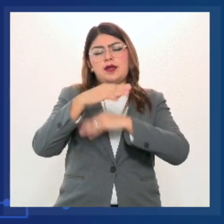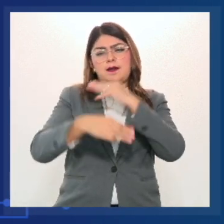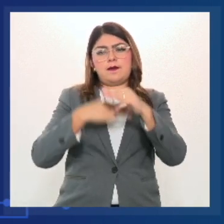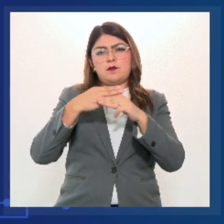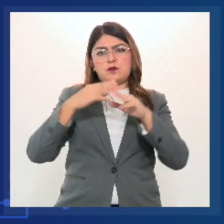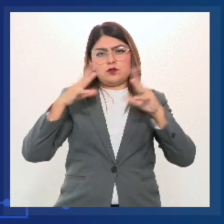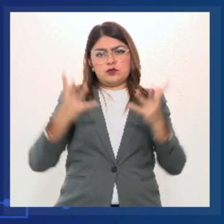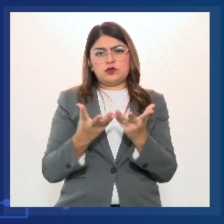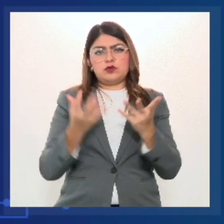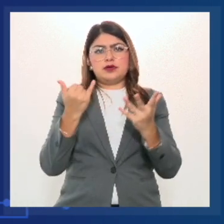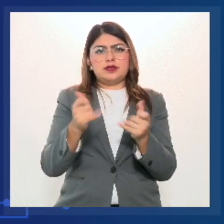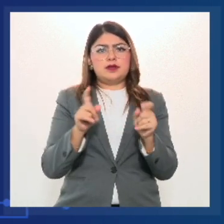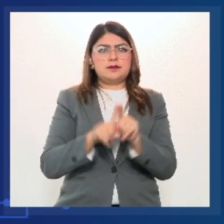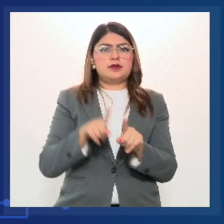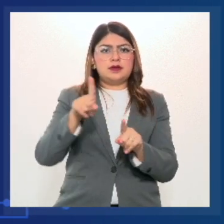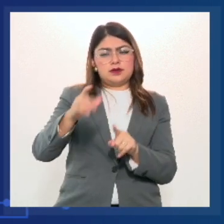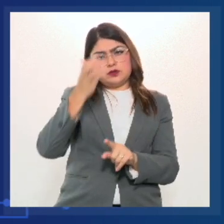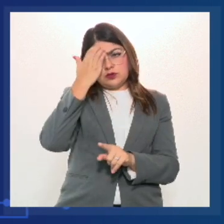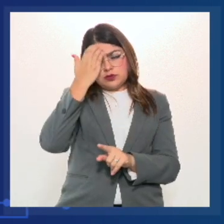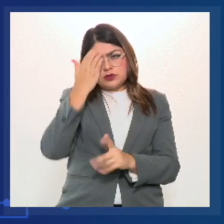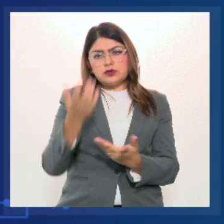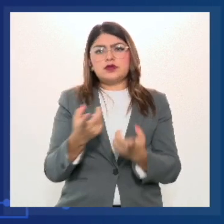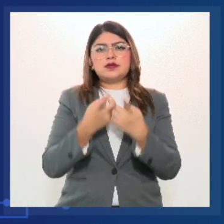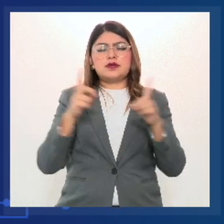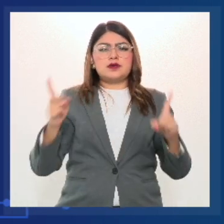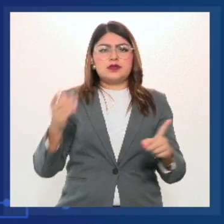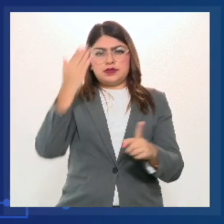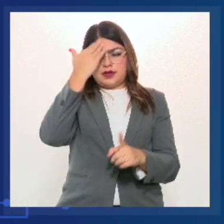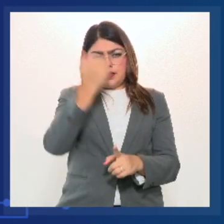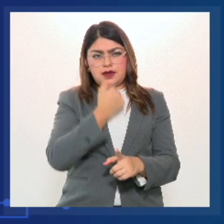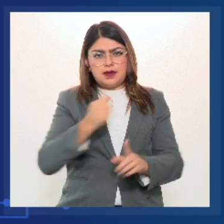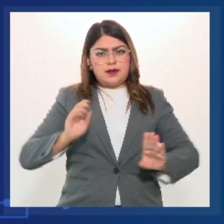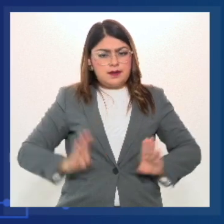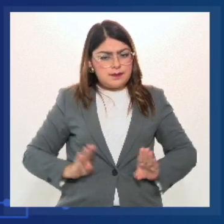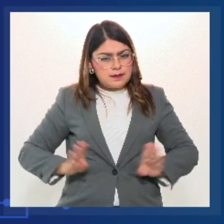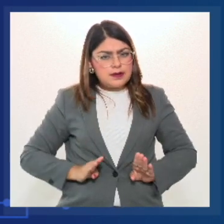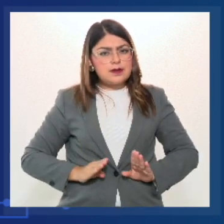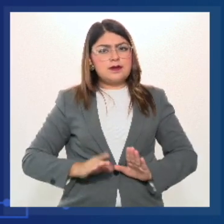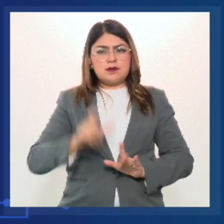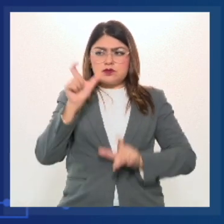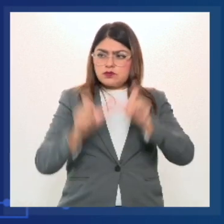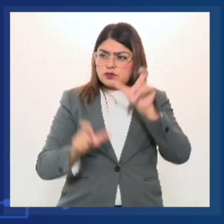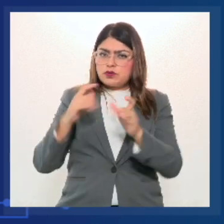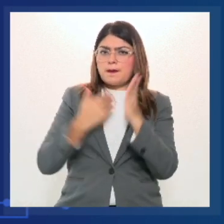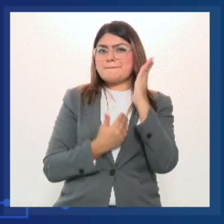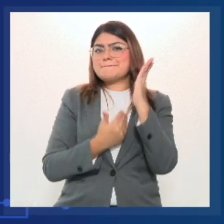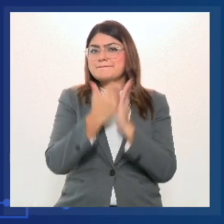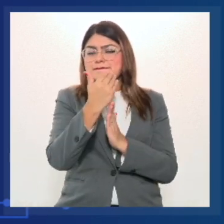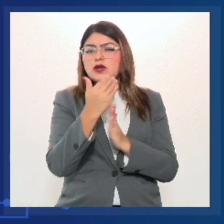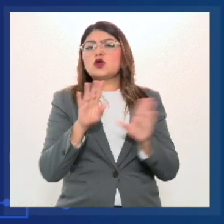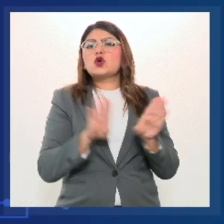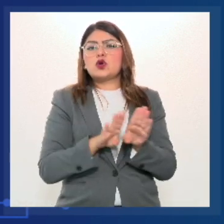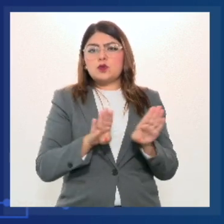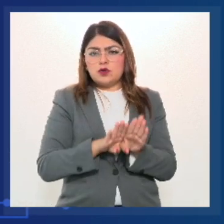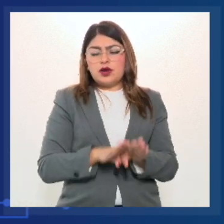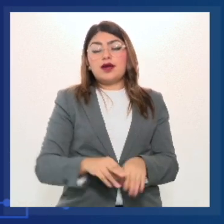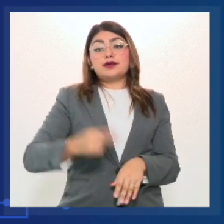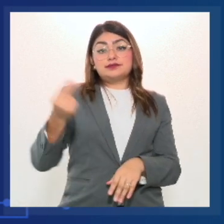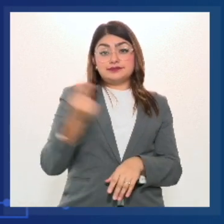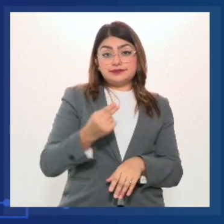de conocimientos, el desarrollo de habilidades, requiere necesariamente del resguardo y protección